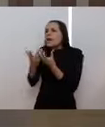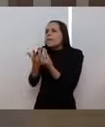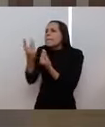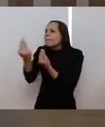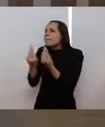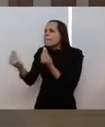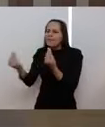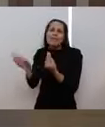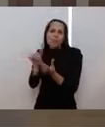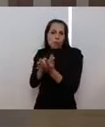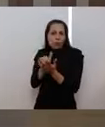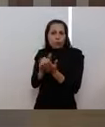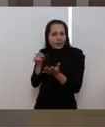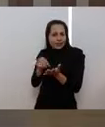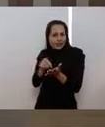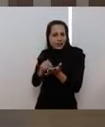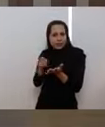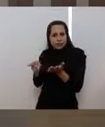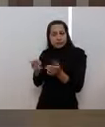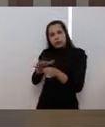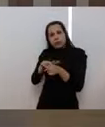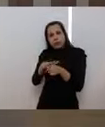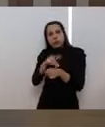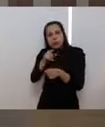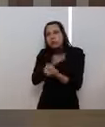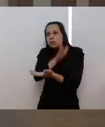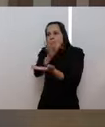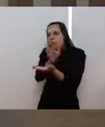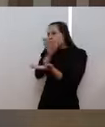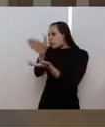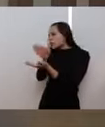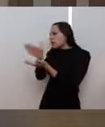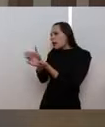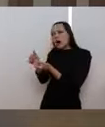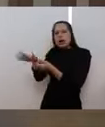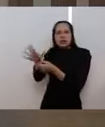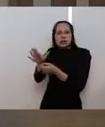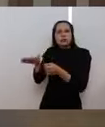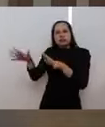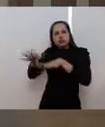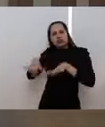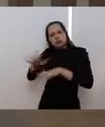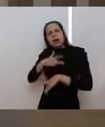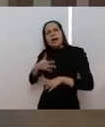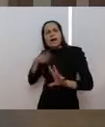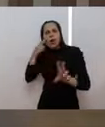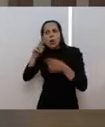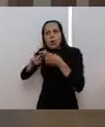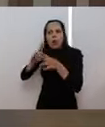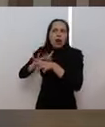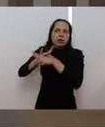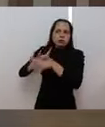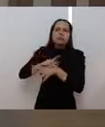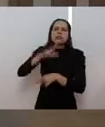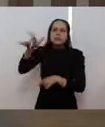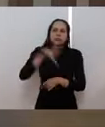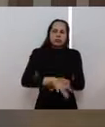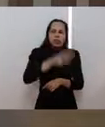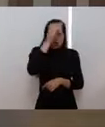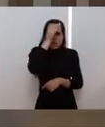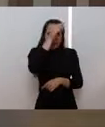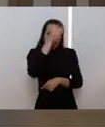y ese es el motivo que ustedes vayan a sus establecimientos de salud que conozcan a sus médicos y que sólo vengan al hospital militar por esa patología